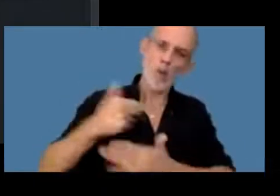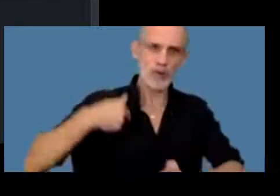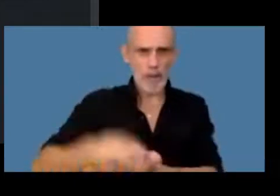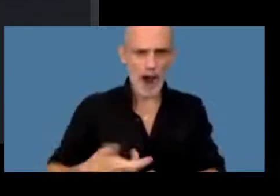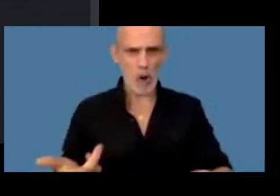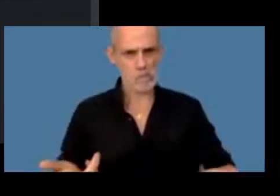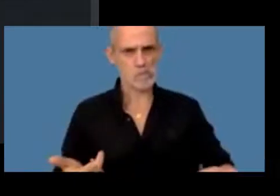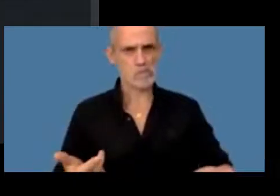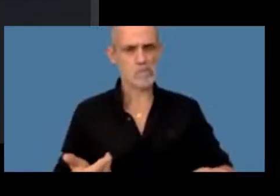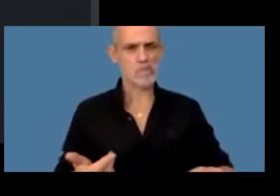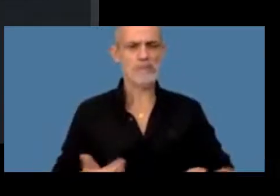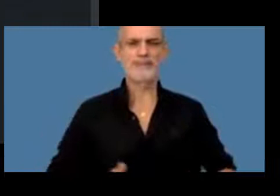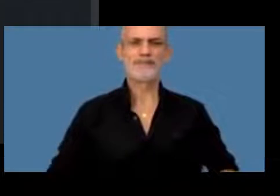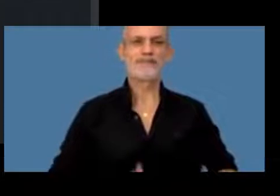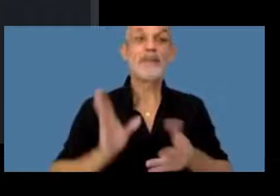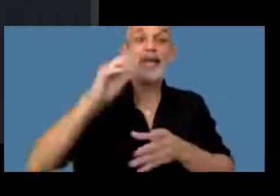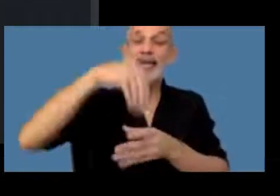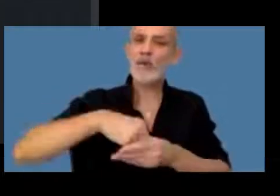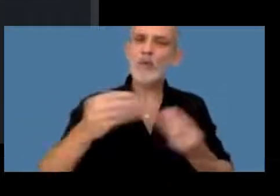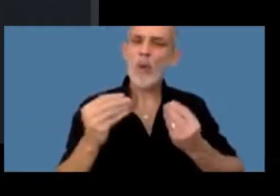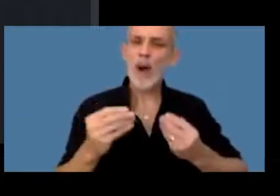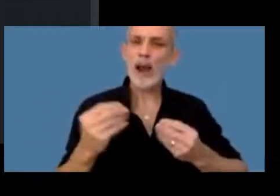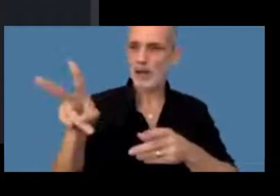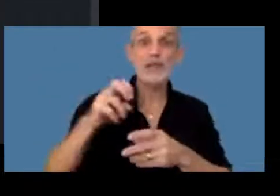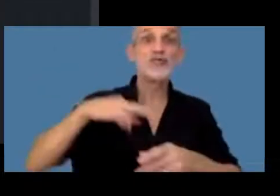¿no? Incluido las retenciones de sueldos.